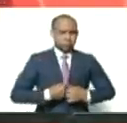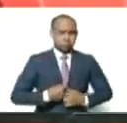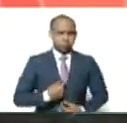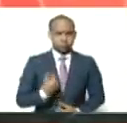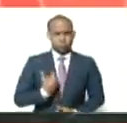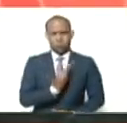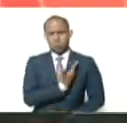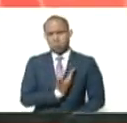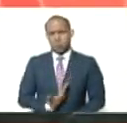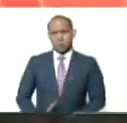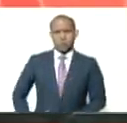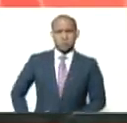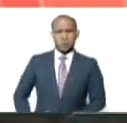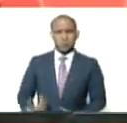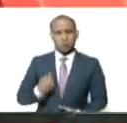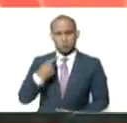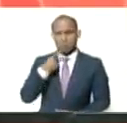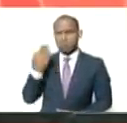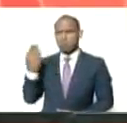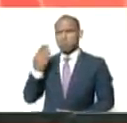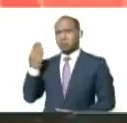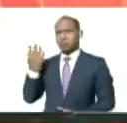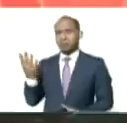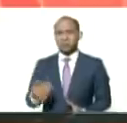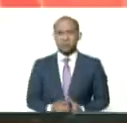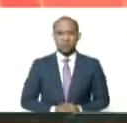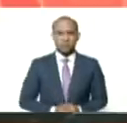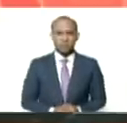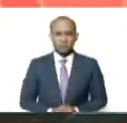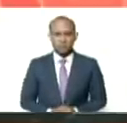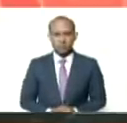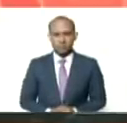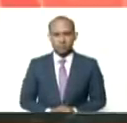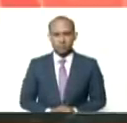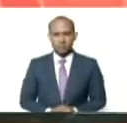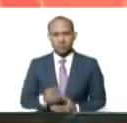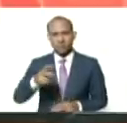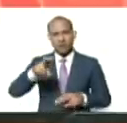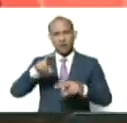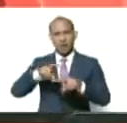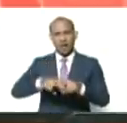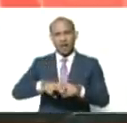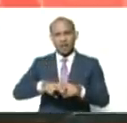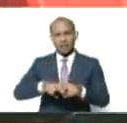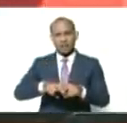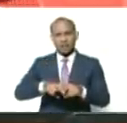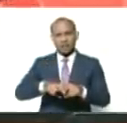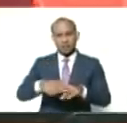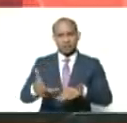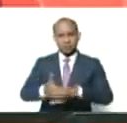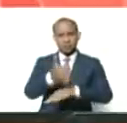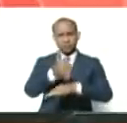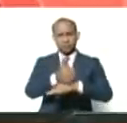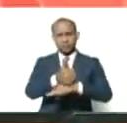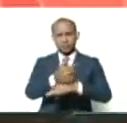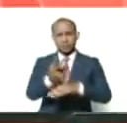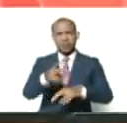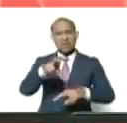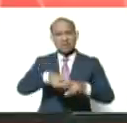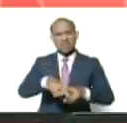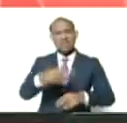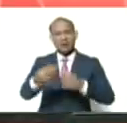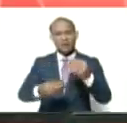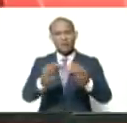el presidente. Y lo ningunearon ellos mismos. En la silla donde debía ir el presidente, imagínense ustedes.